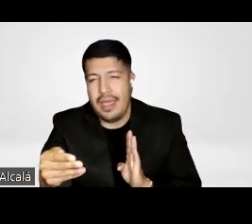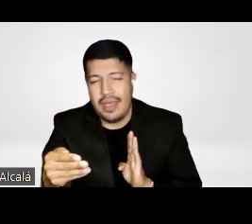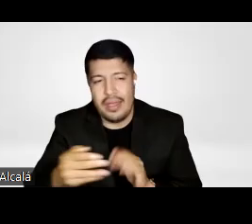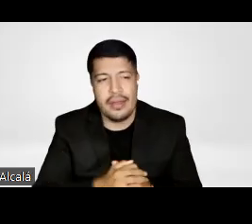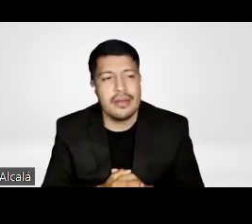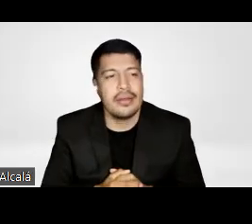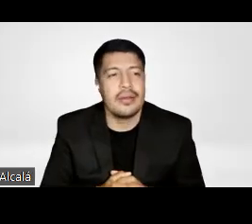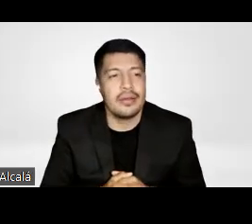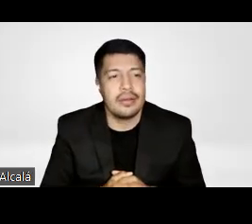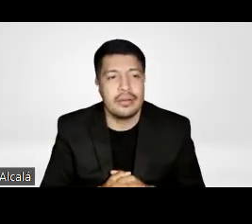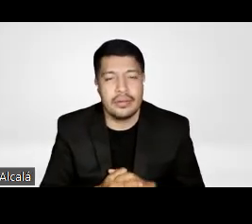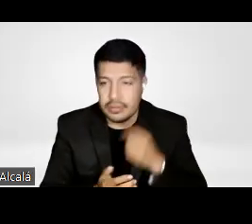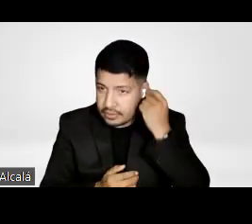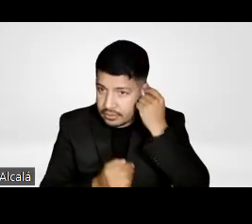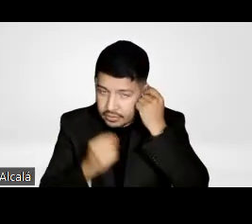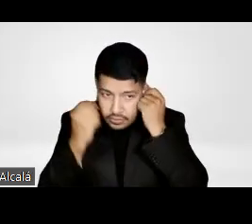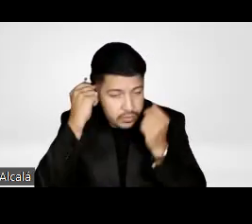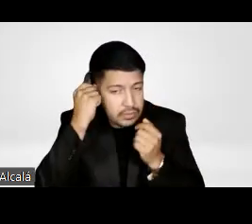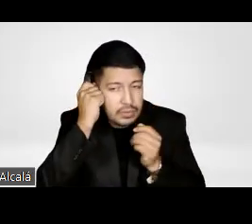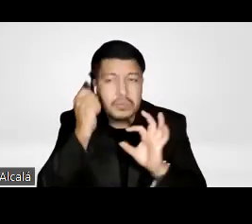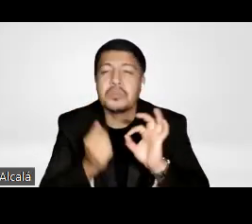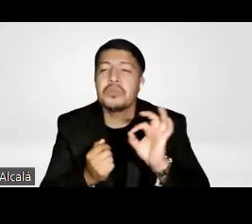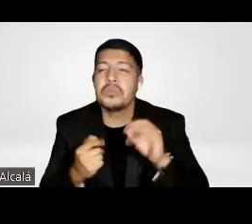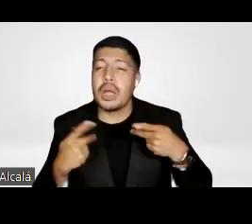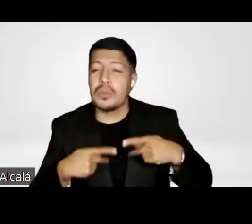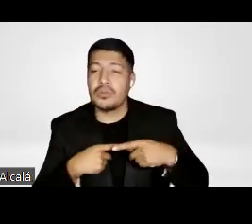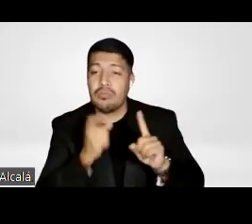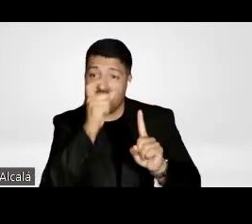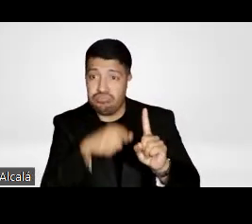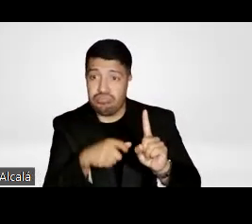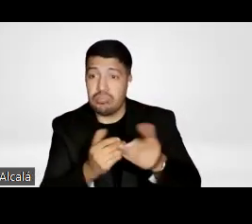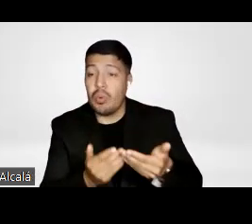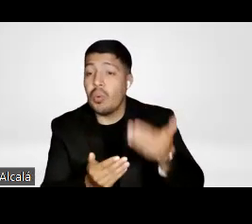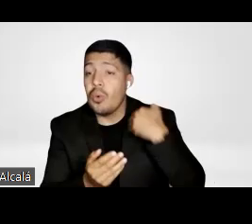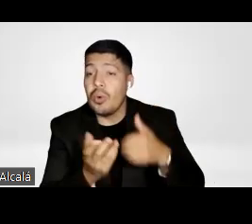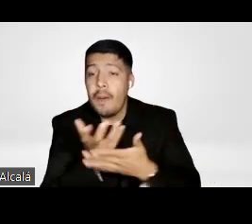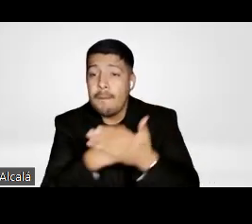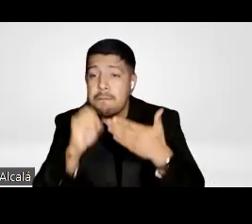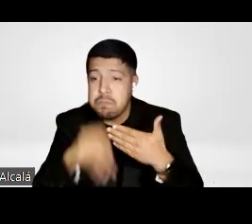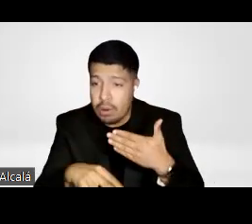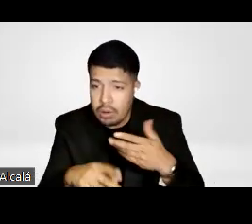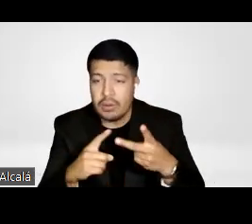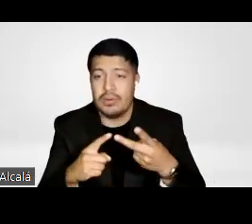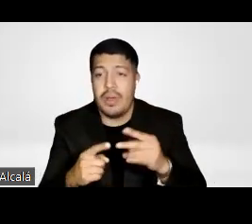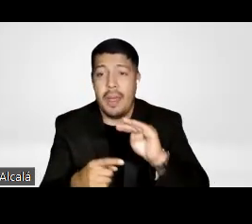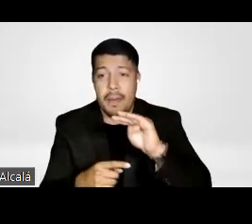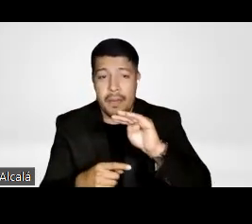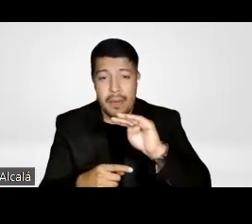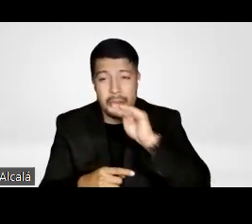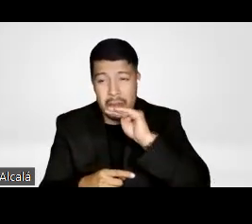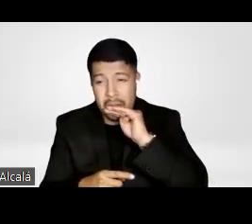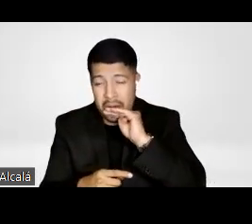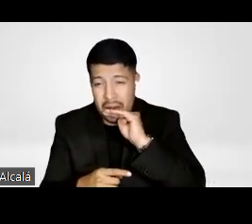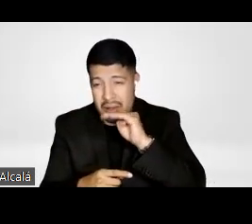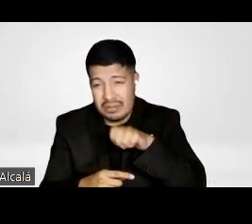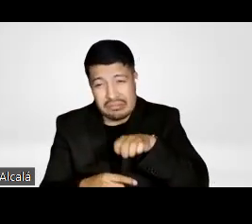alteraciones en el desarrollo es haber tenido abortos previos, óbitos o muertes neonatales, edad materna extrema, ya sea muy avanzada